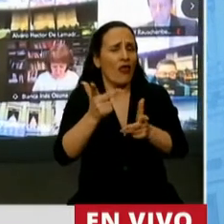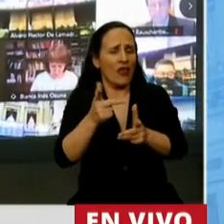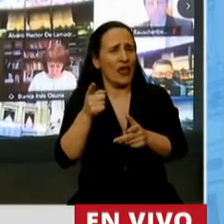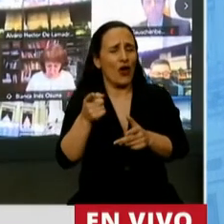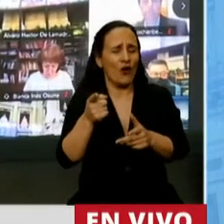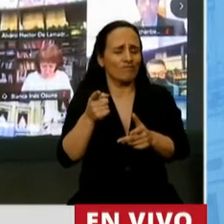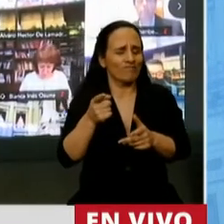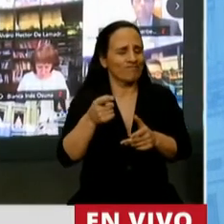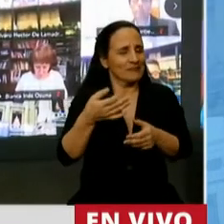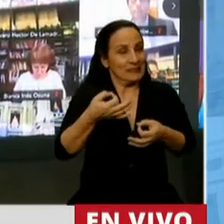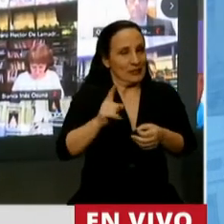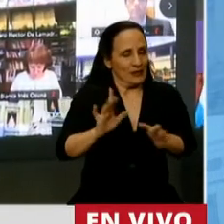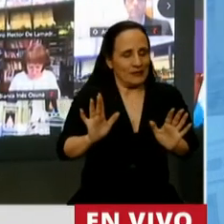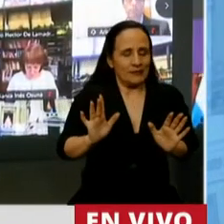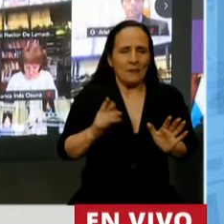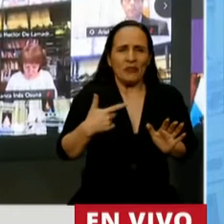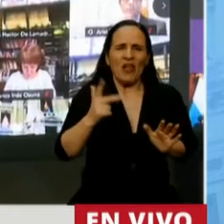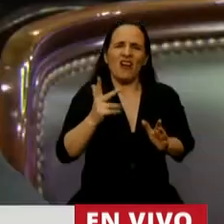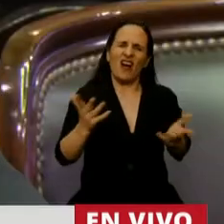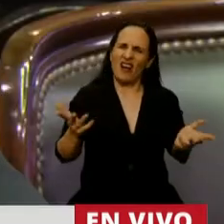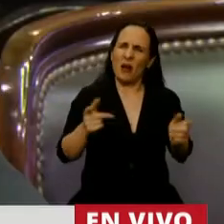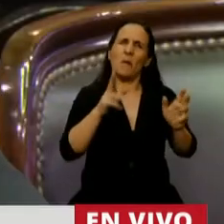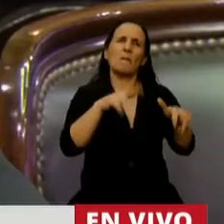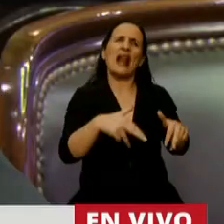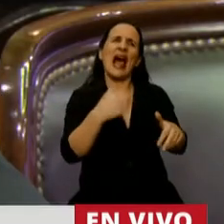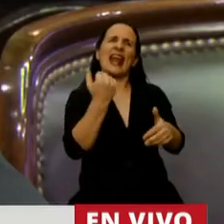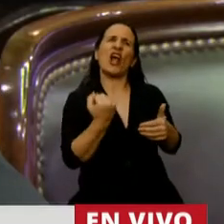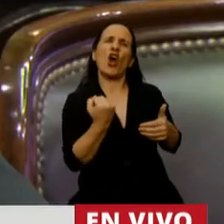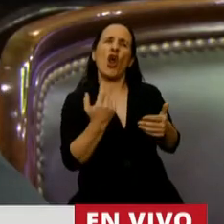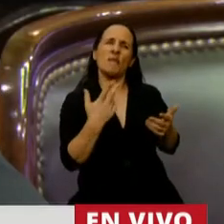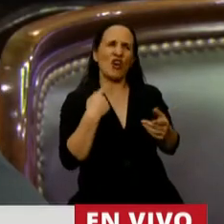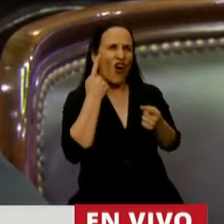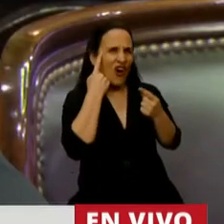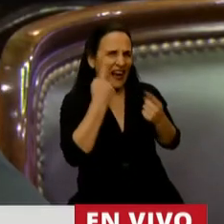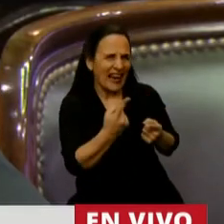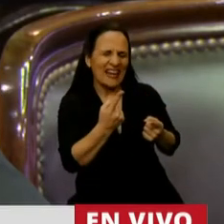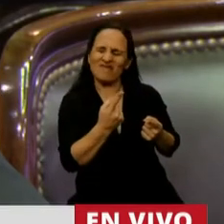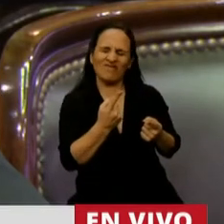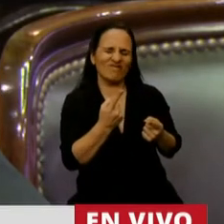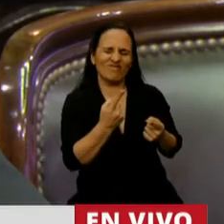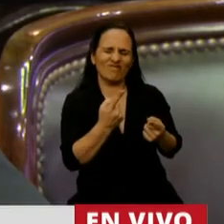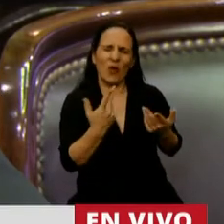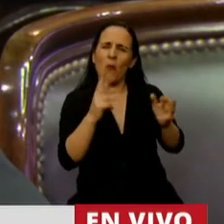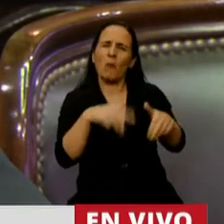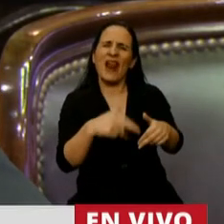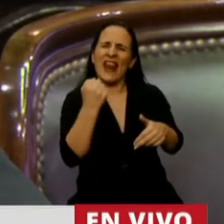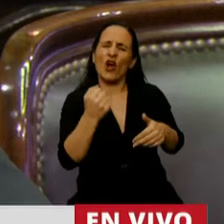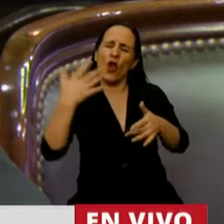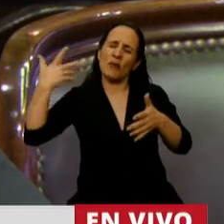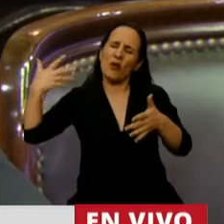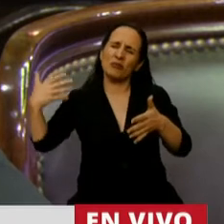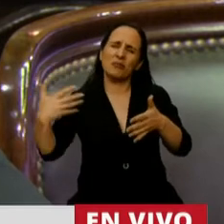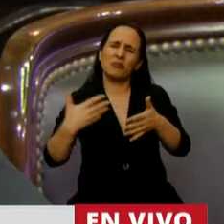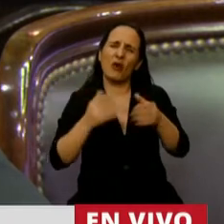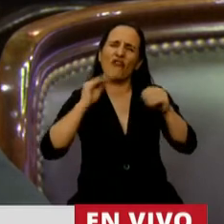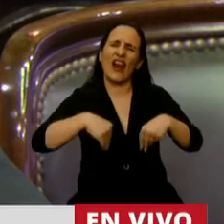cierto, dijo que no creía demasiado en los planes económicos porque, en definitiva, los planes económicos habían fracasado en la